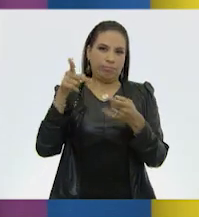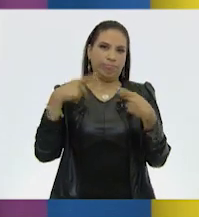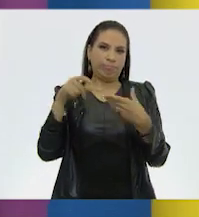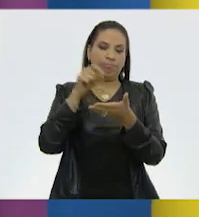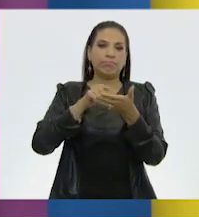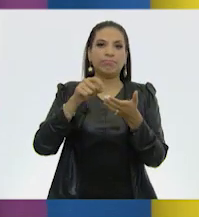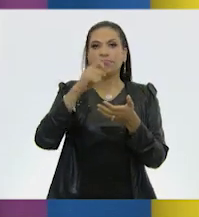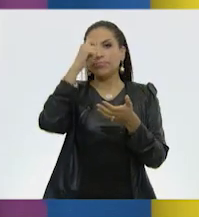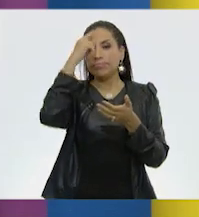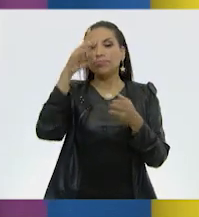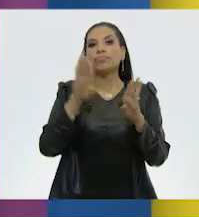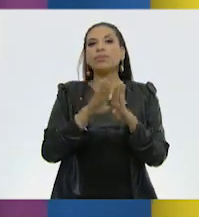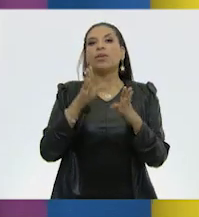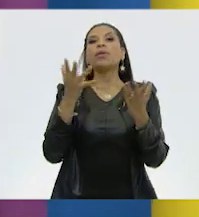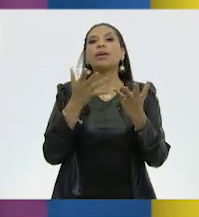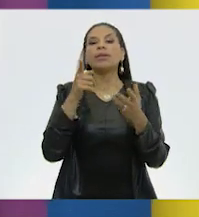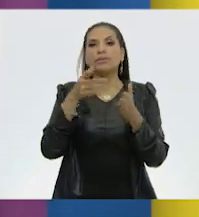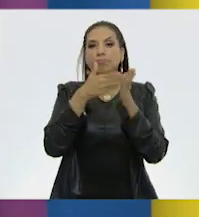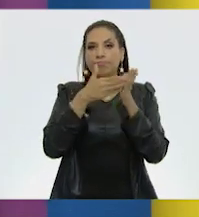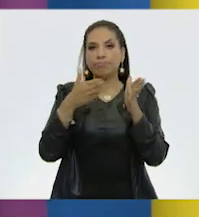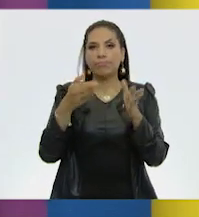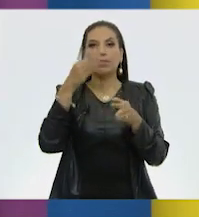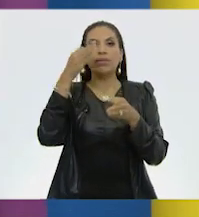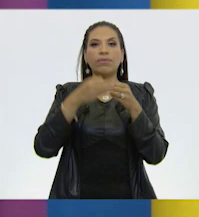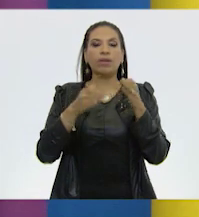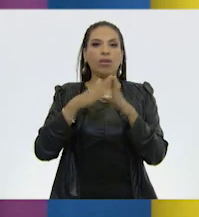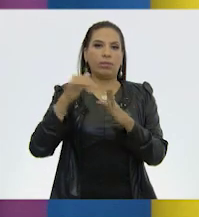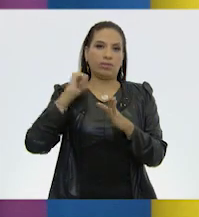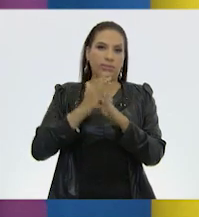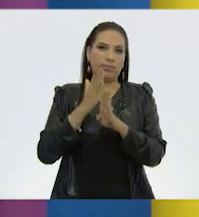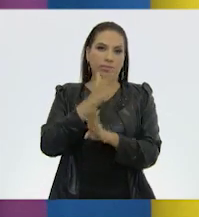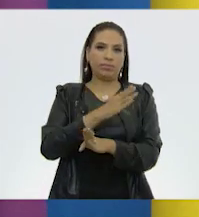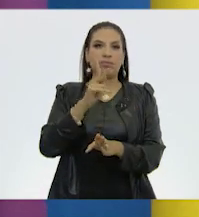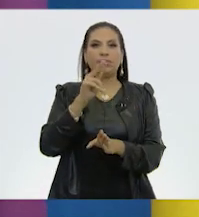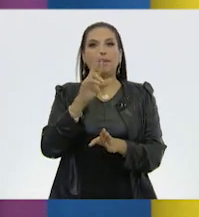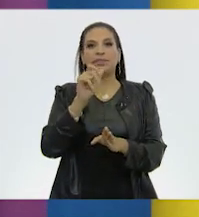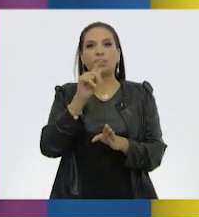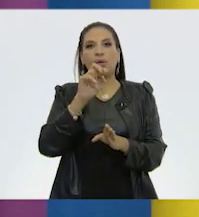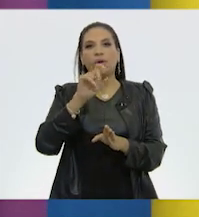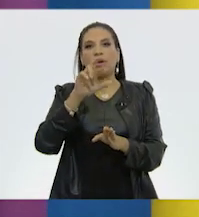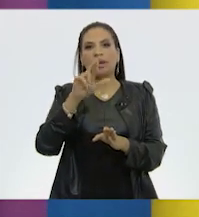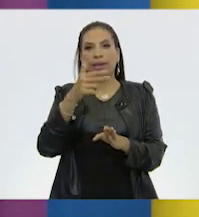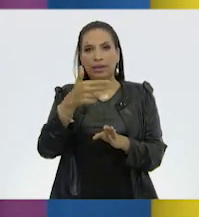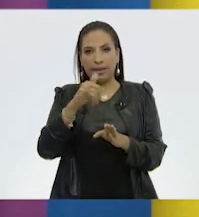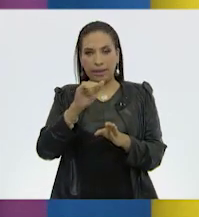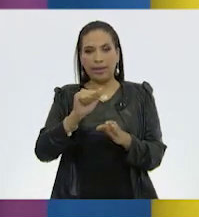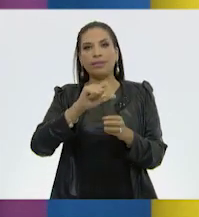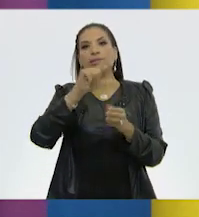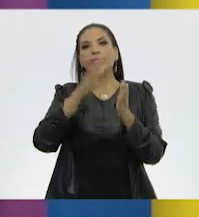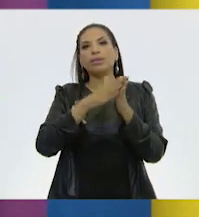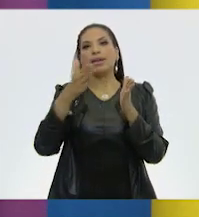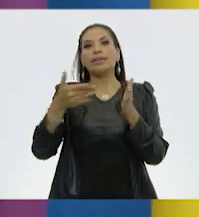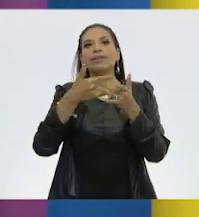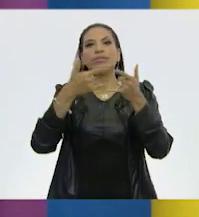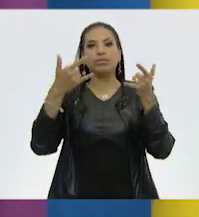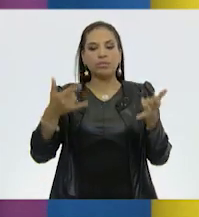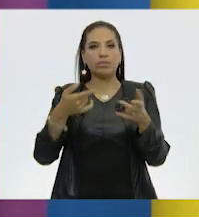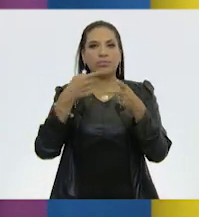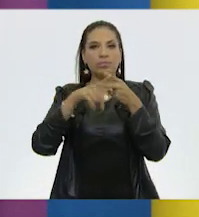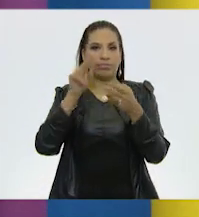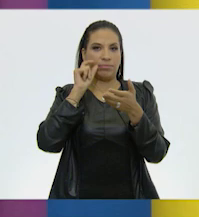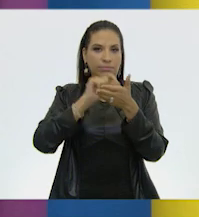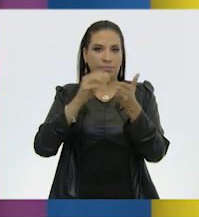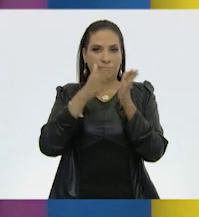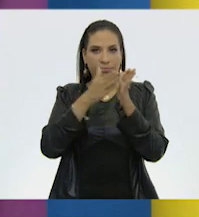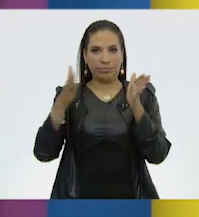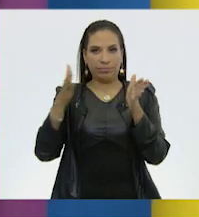su invención como el hecho que marca el fin de la prehistoria y el inicio de la historia. ¿Recuerdan que lo registramos en las primeras líneas del